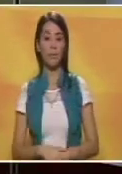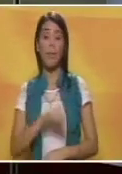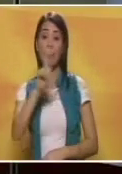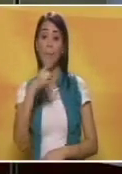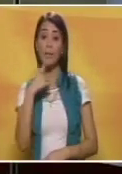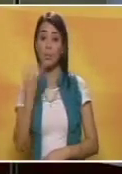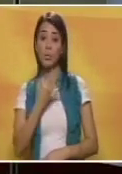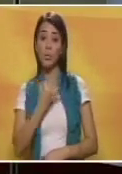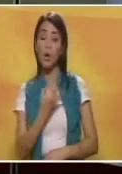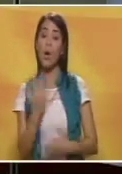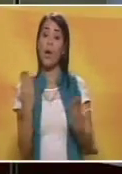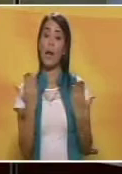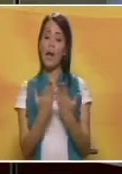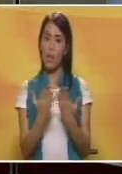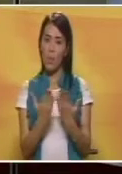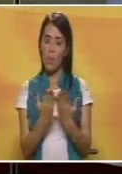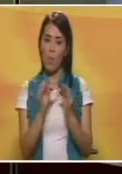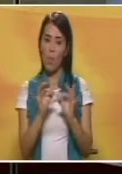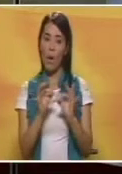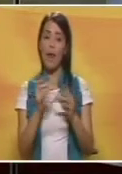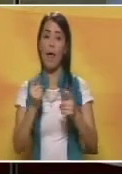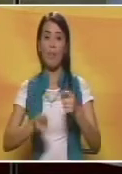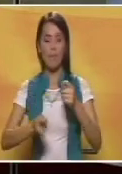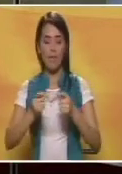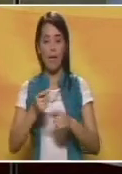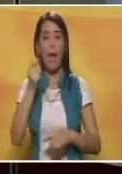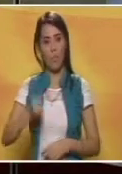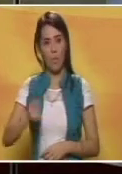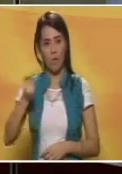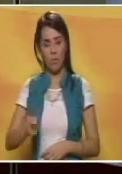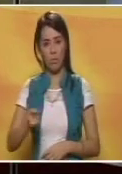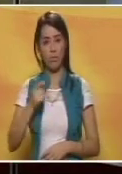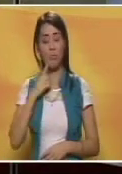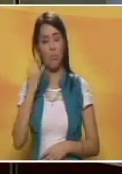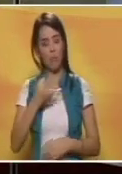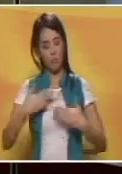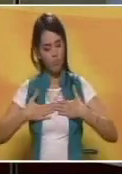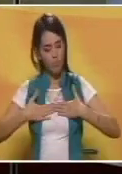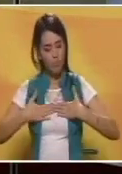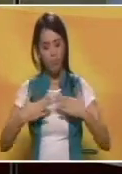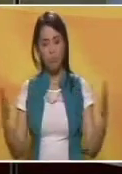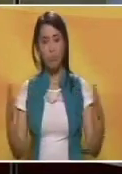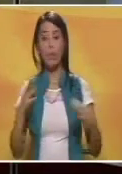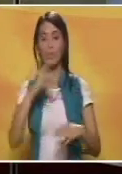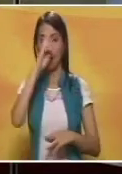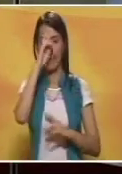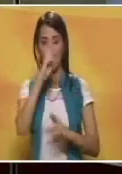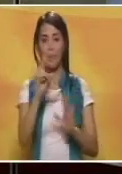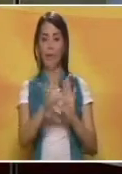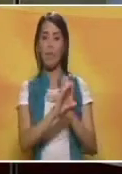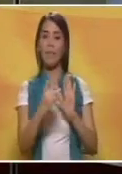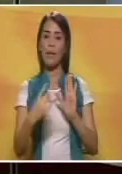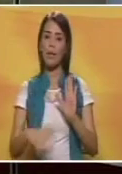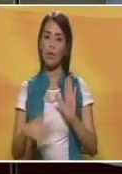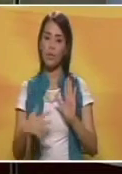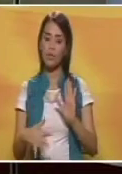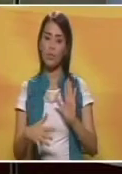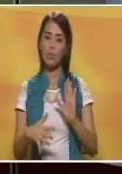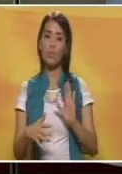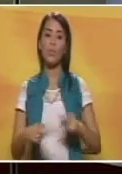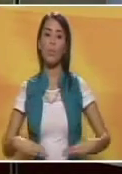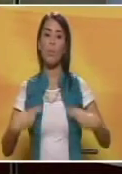que los colegios de abogados de américa latina' ha manifestado también su voluntad de hacer respetar los derechos humanos en